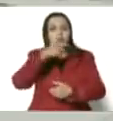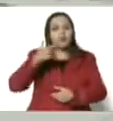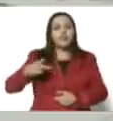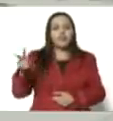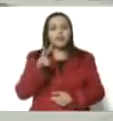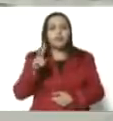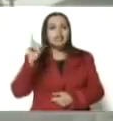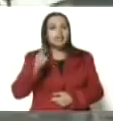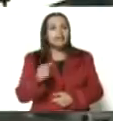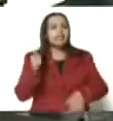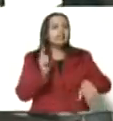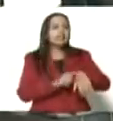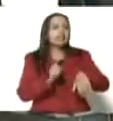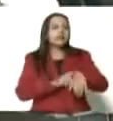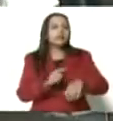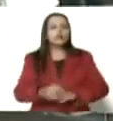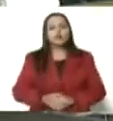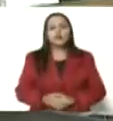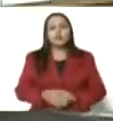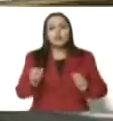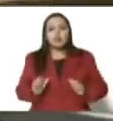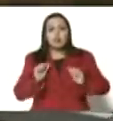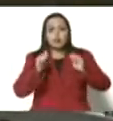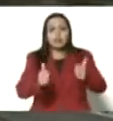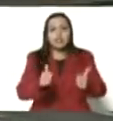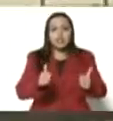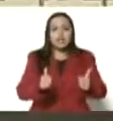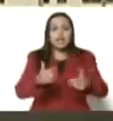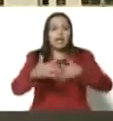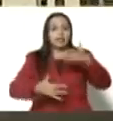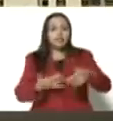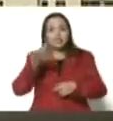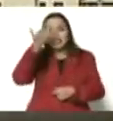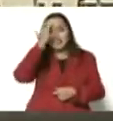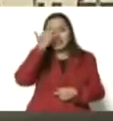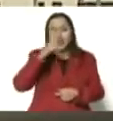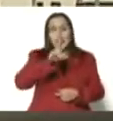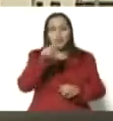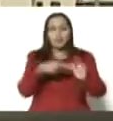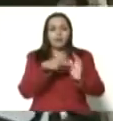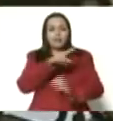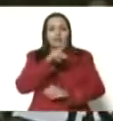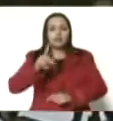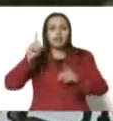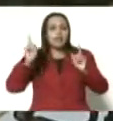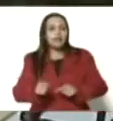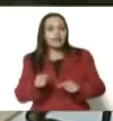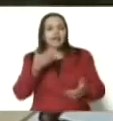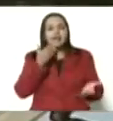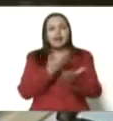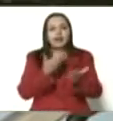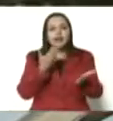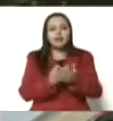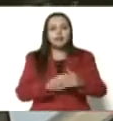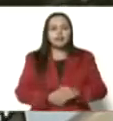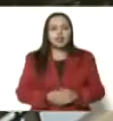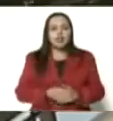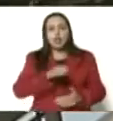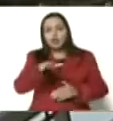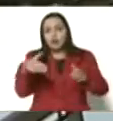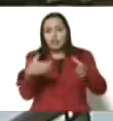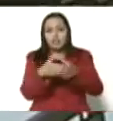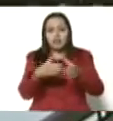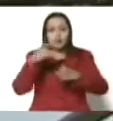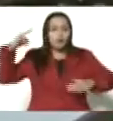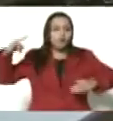todo en estos momentos cuando comienza ya la época por los carnavales 2021. También ese agradecimiento a todo el equipo de Conviasa